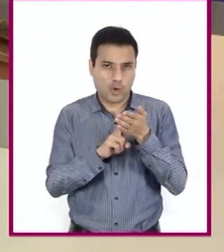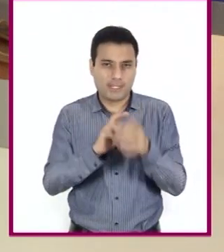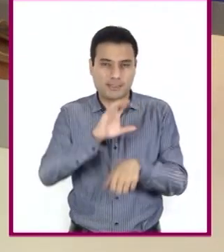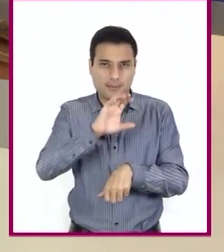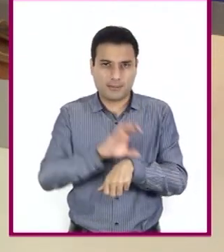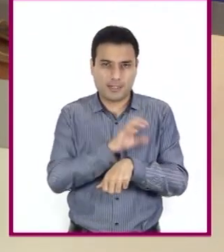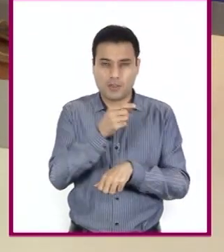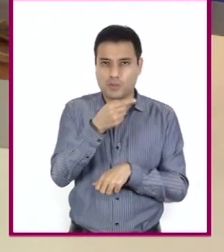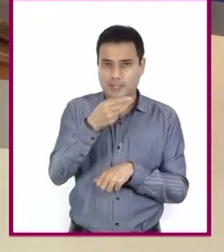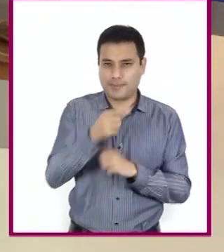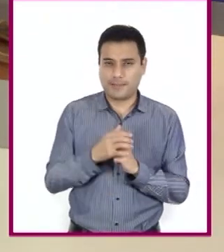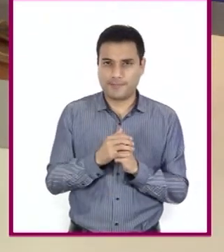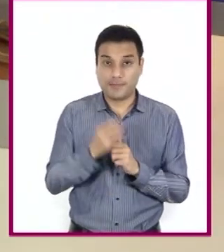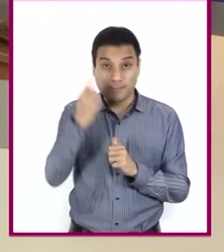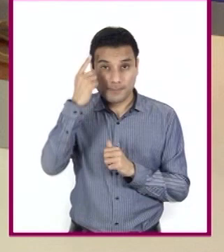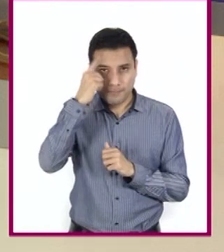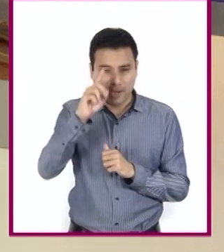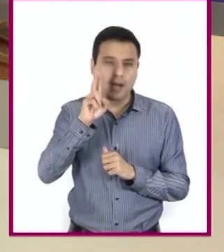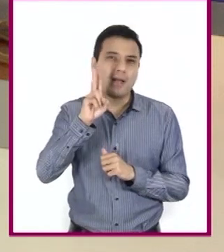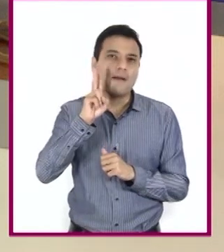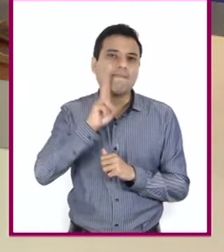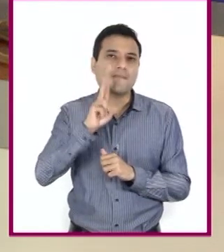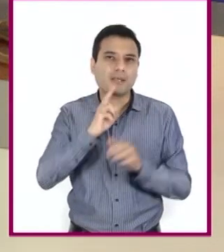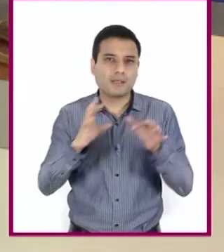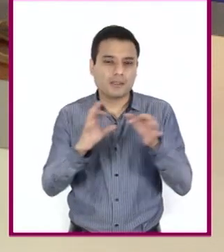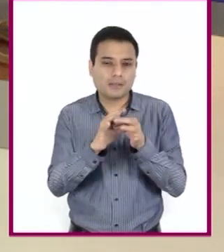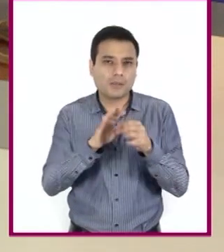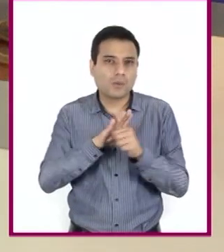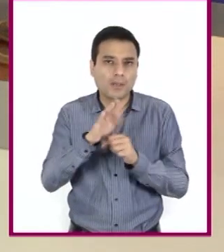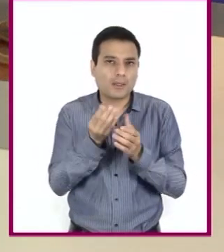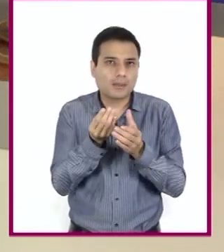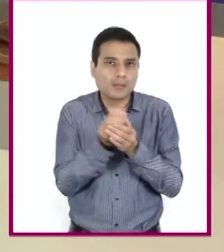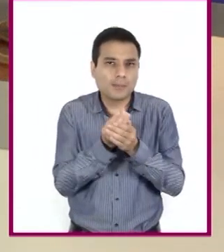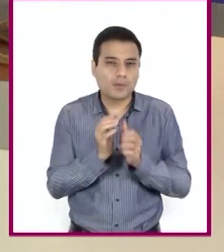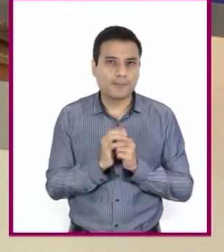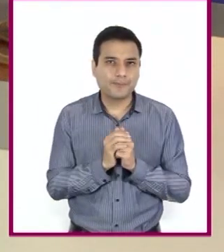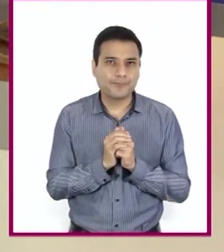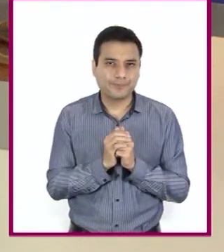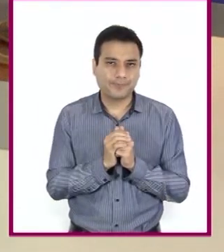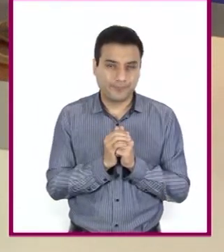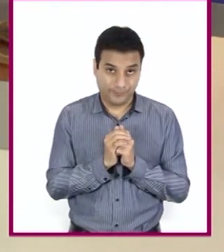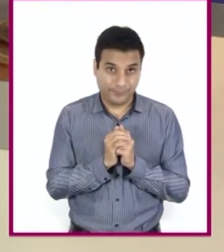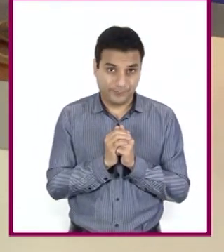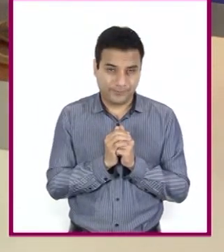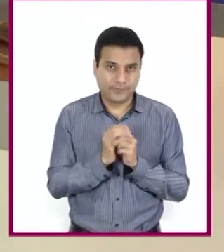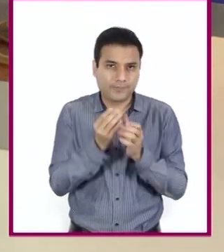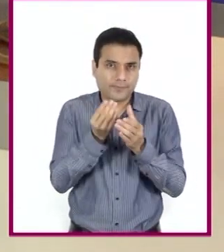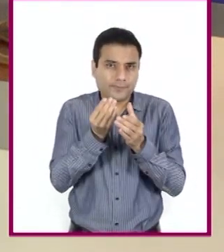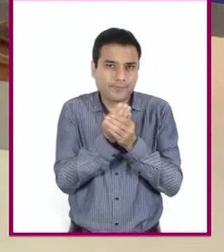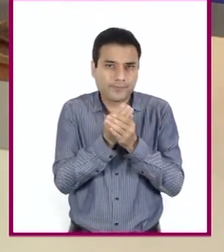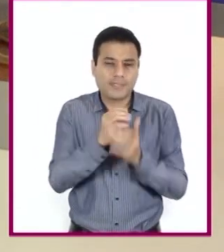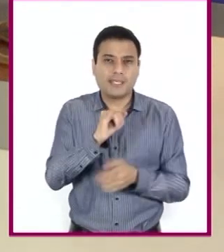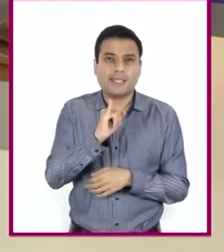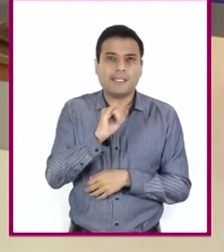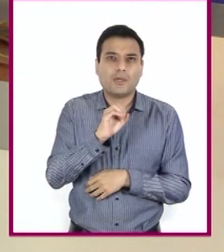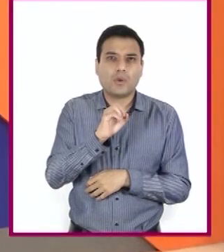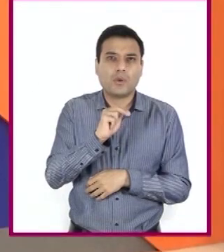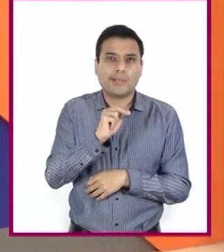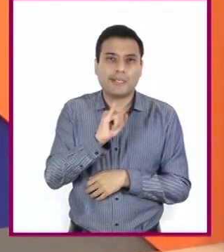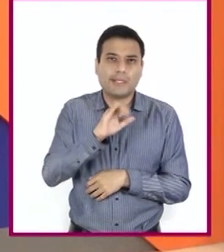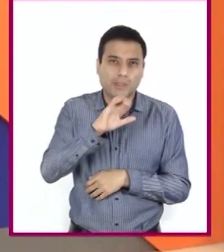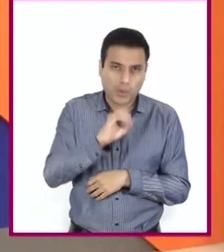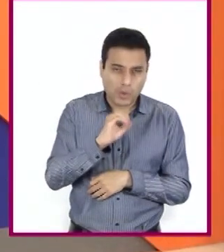electronegatividad para comprobar el tipo de enlace que se presenta, es decir, si se trata de un compuesto iónico o